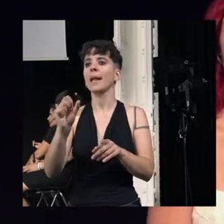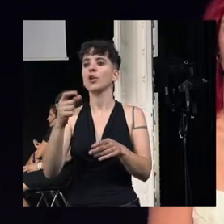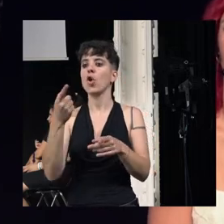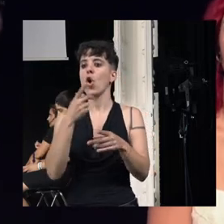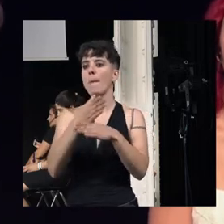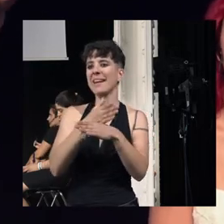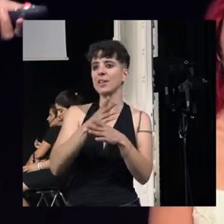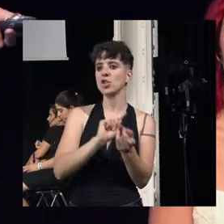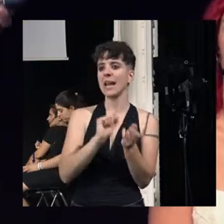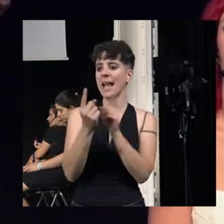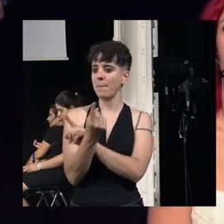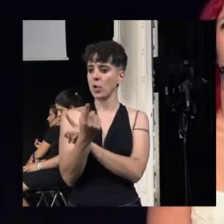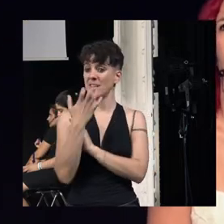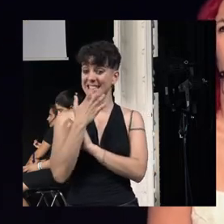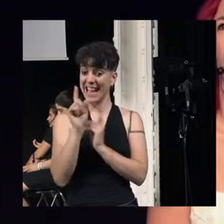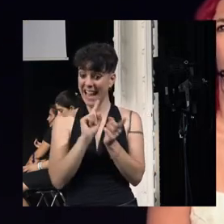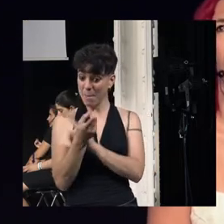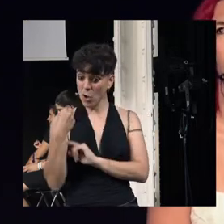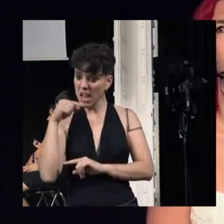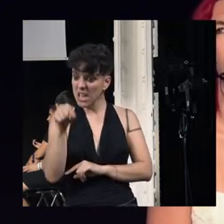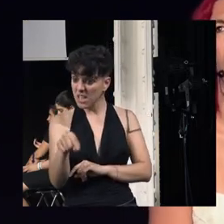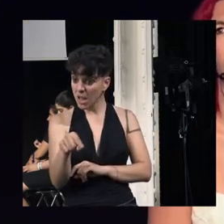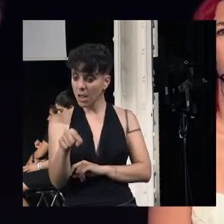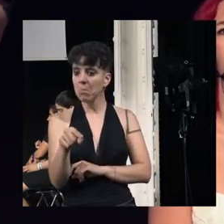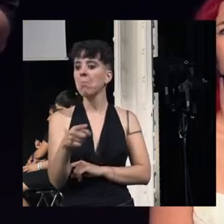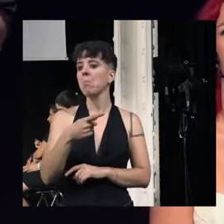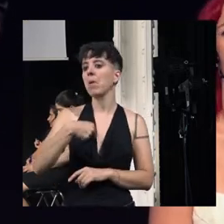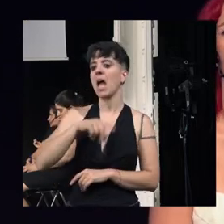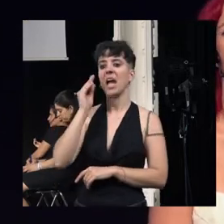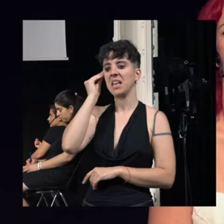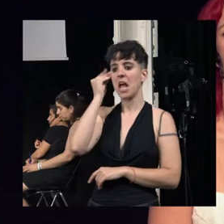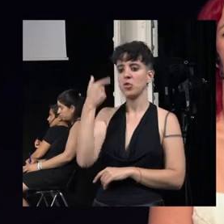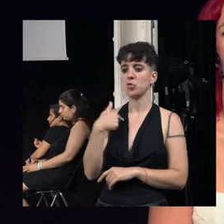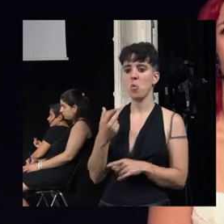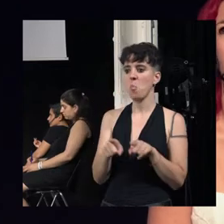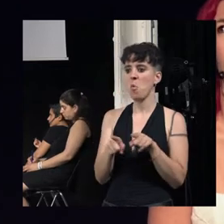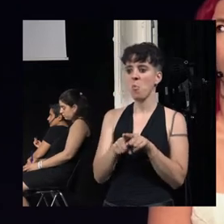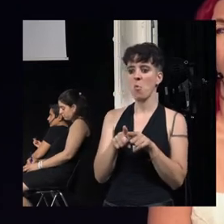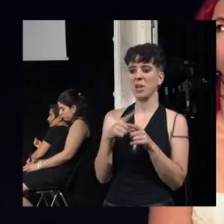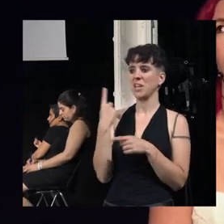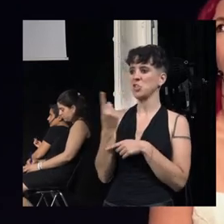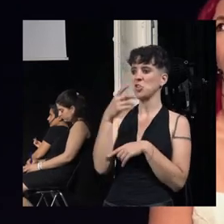cambio. Si el cambio es ese en los gitanos y las gitanas, la verdad es que estamos muy huérfanas. Entonces, si nosotros decidimos que para